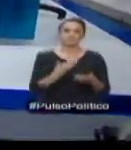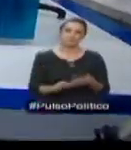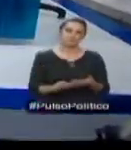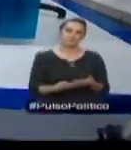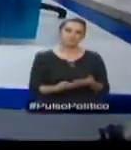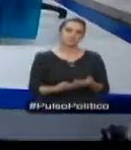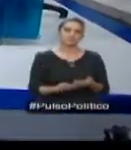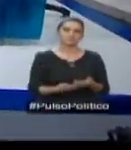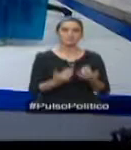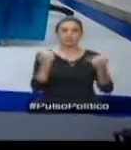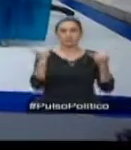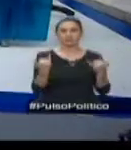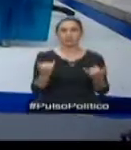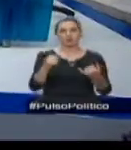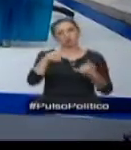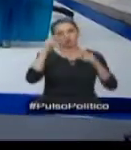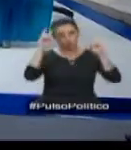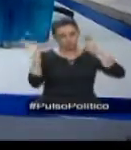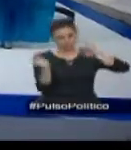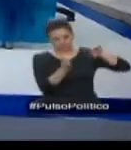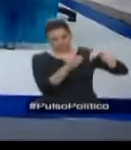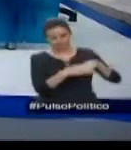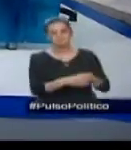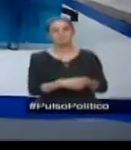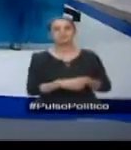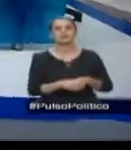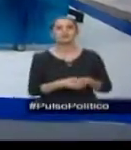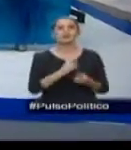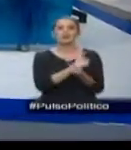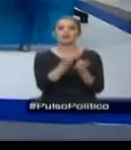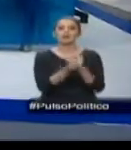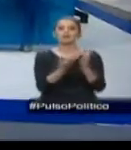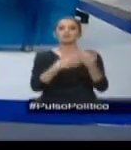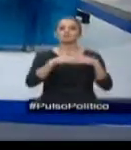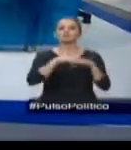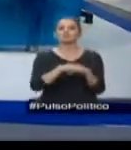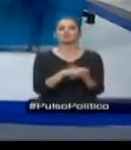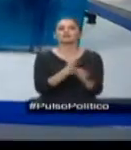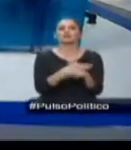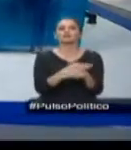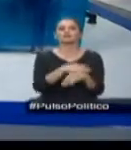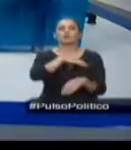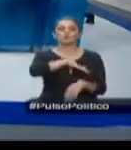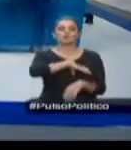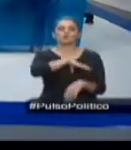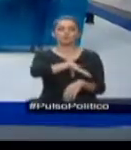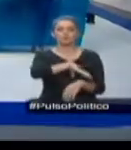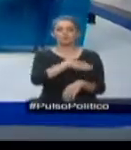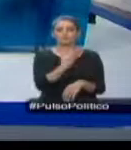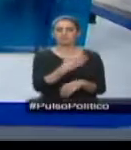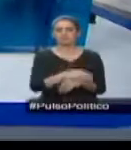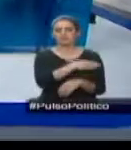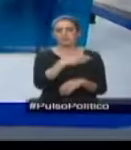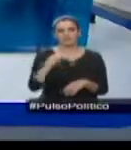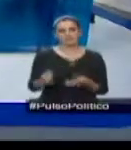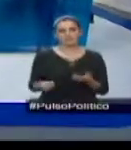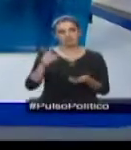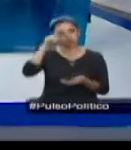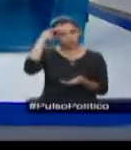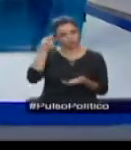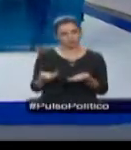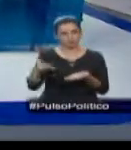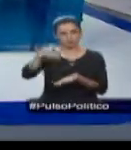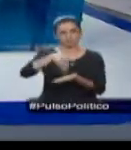pasamos a otro tema vamos al tema de la enmienda sobre competencia de los gads y gobierno central y fernando torres- minuto